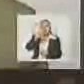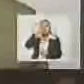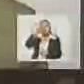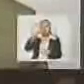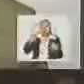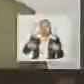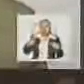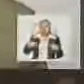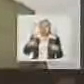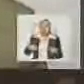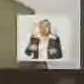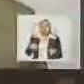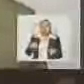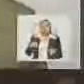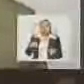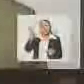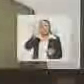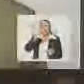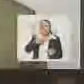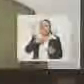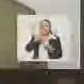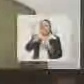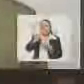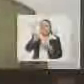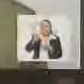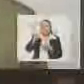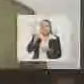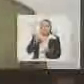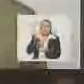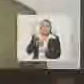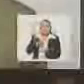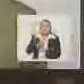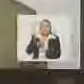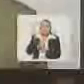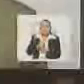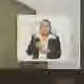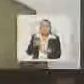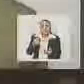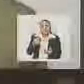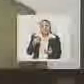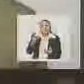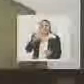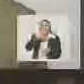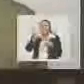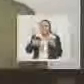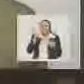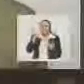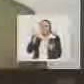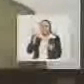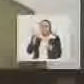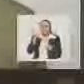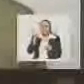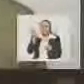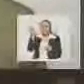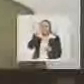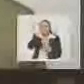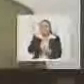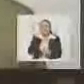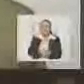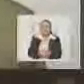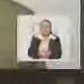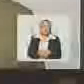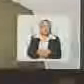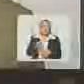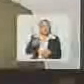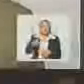que están lucrando con nuestros recursos. En fin, es un desorden en donde la impunidad impera como una